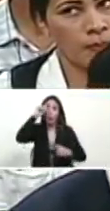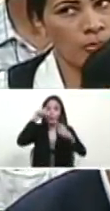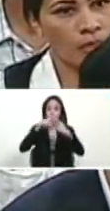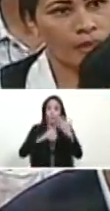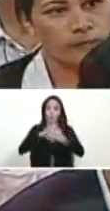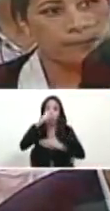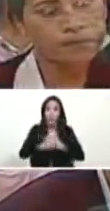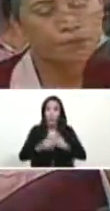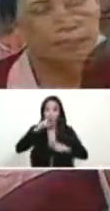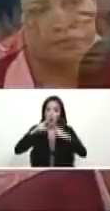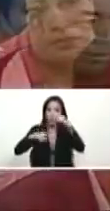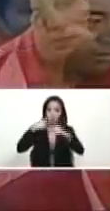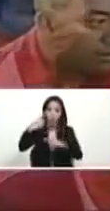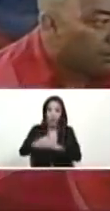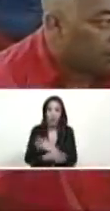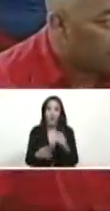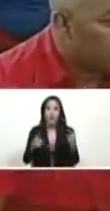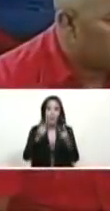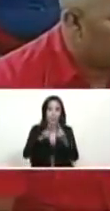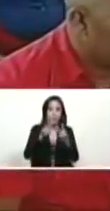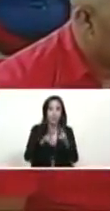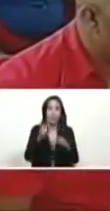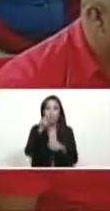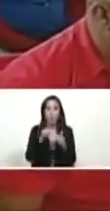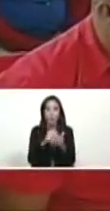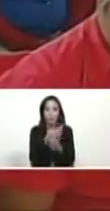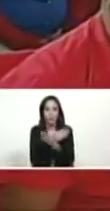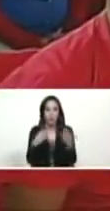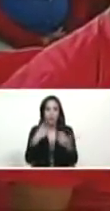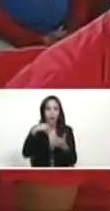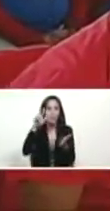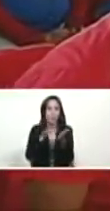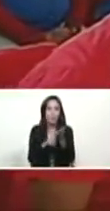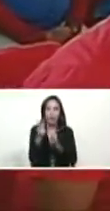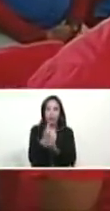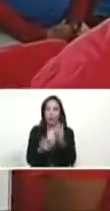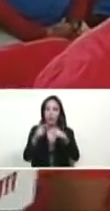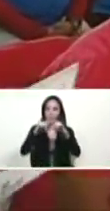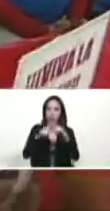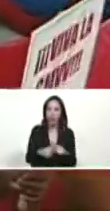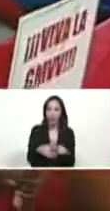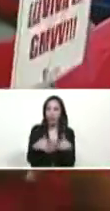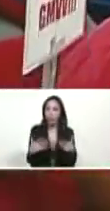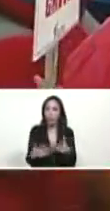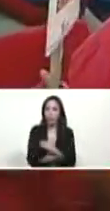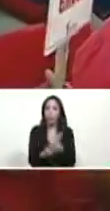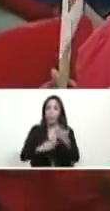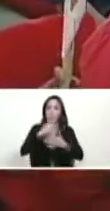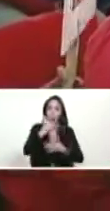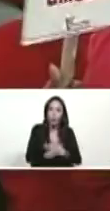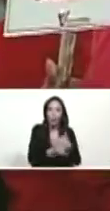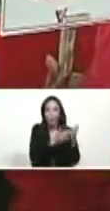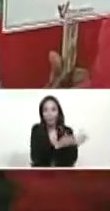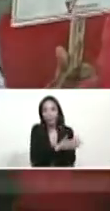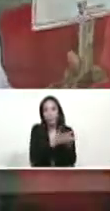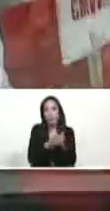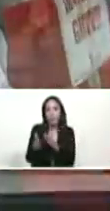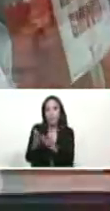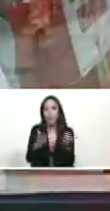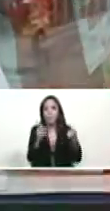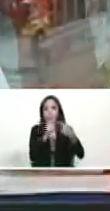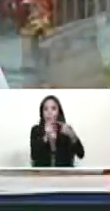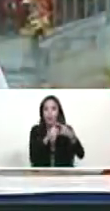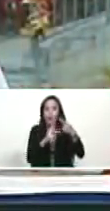Anual del Sector Hábitat y Vivienda 2019, que incluye programa de